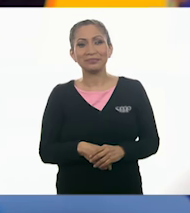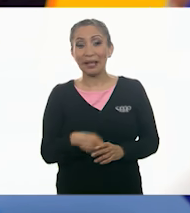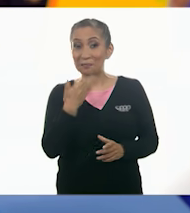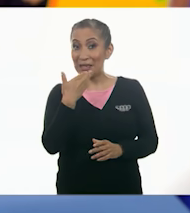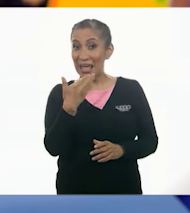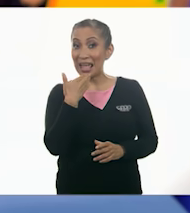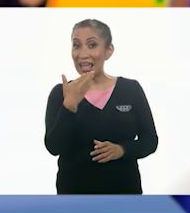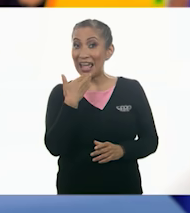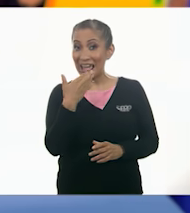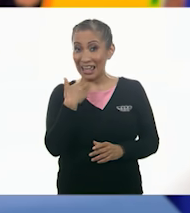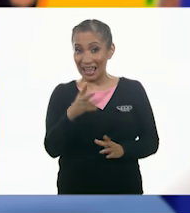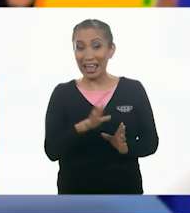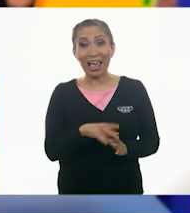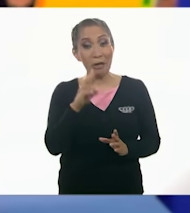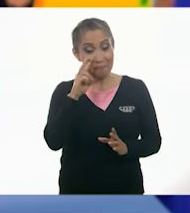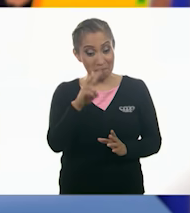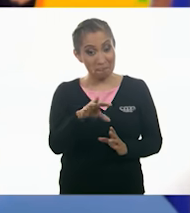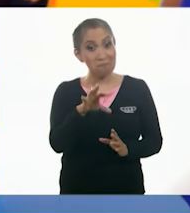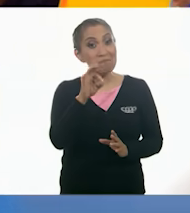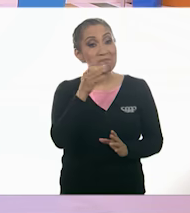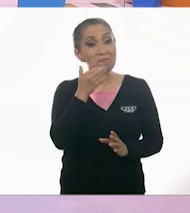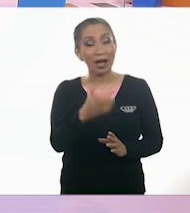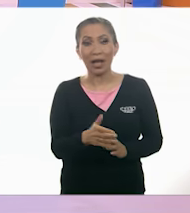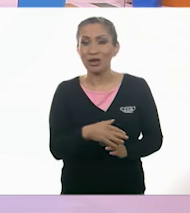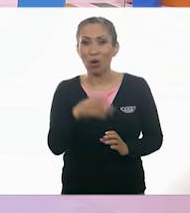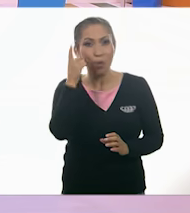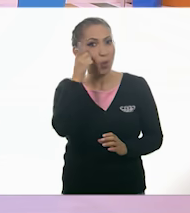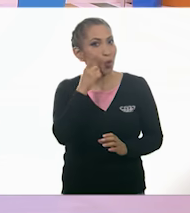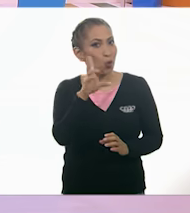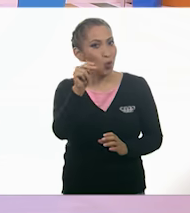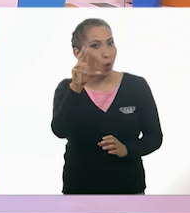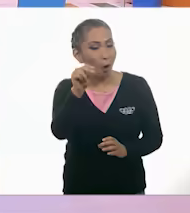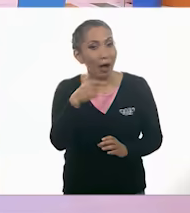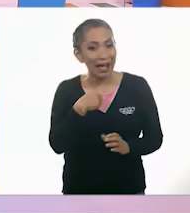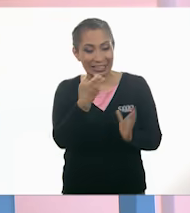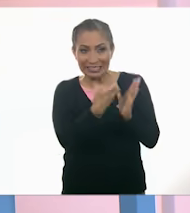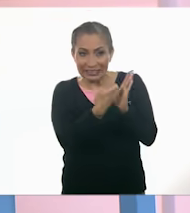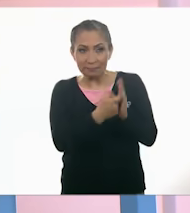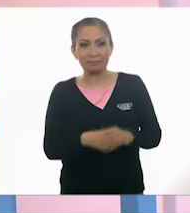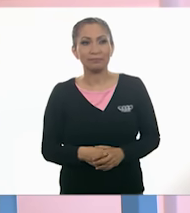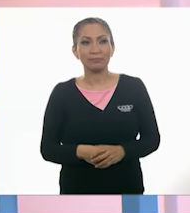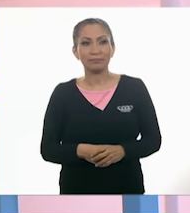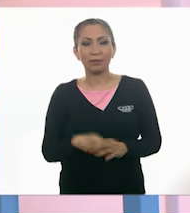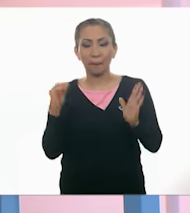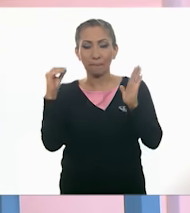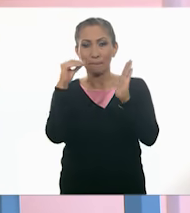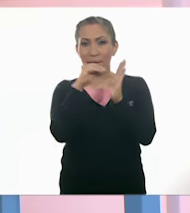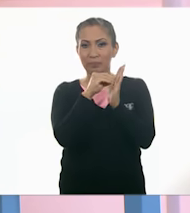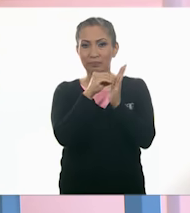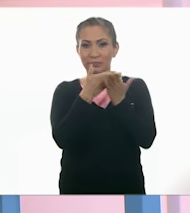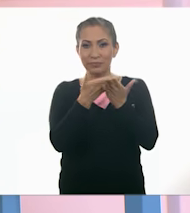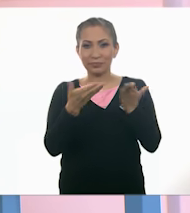Muy bien, no lo pierdan de vista, ¿eh? No se duerman, aquí está. Vamos a colocarlo